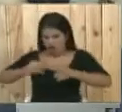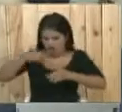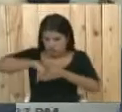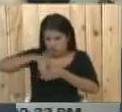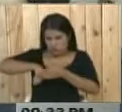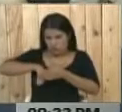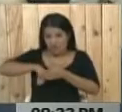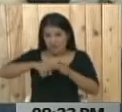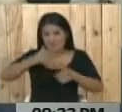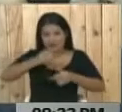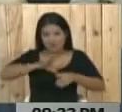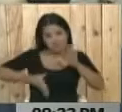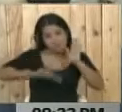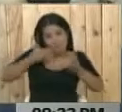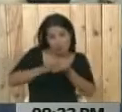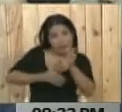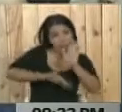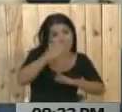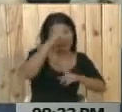Nos dicen